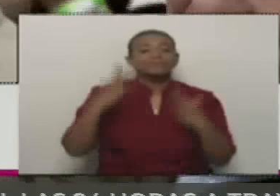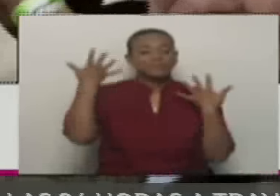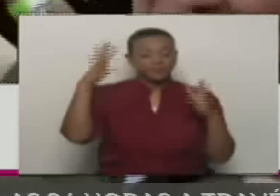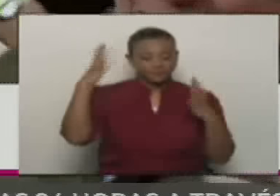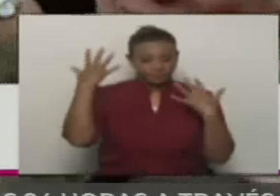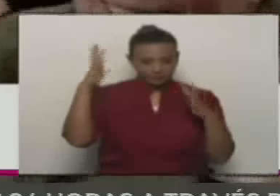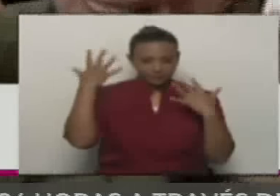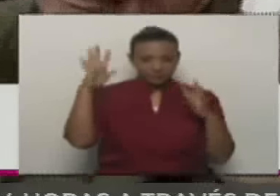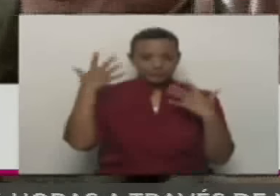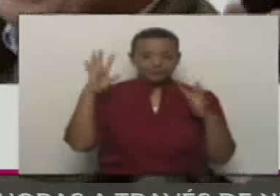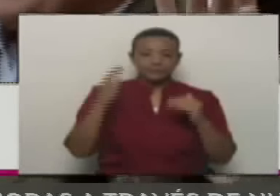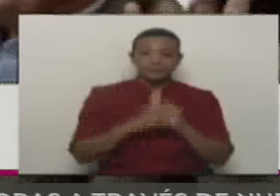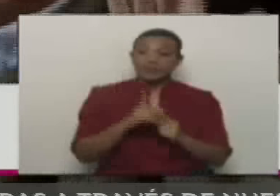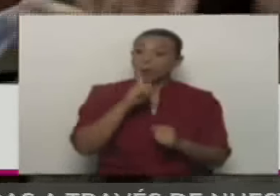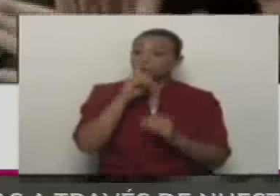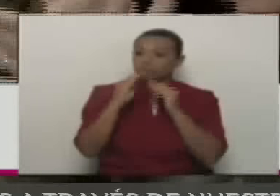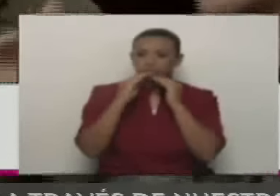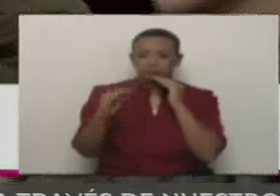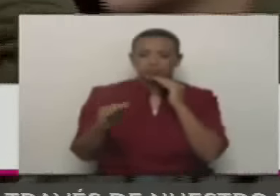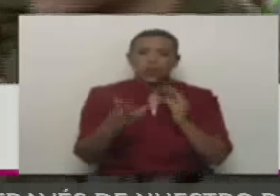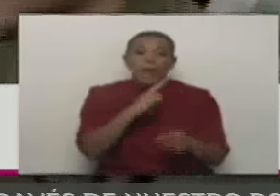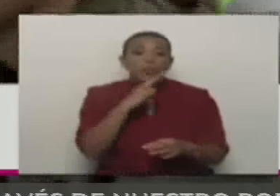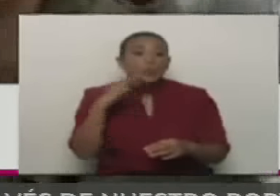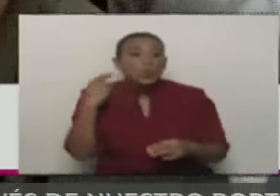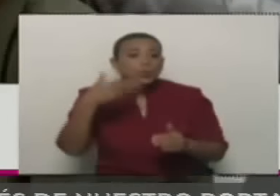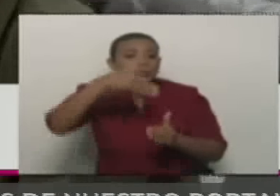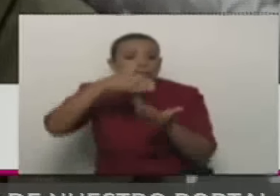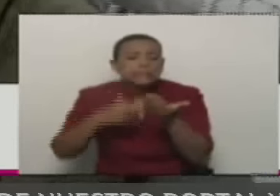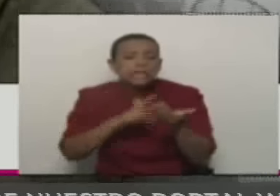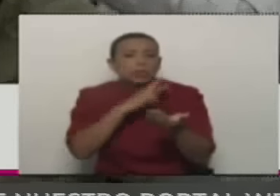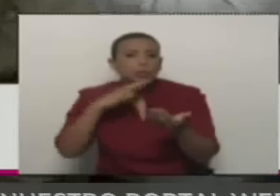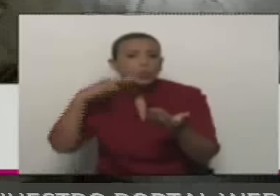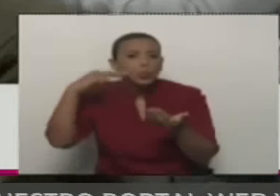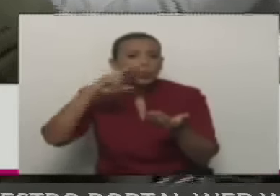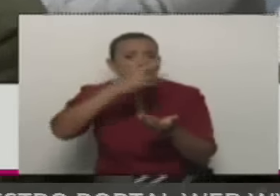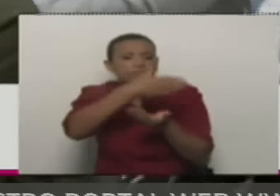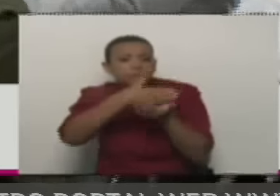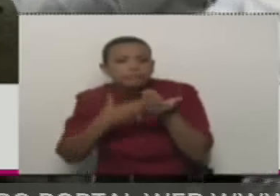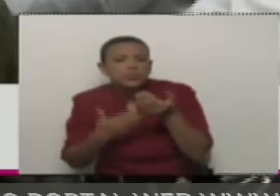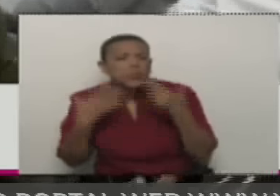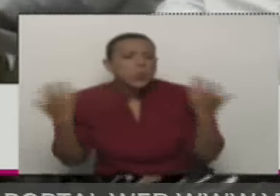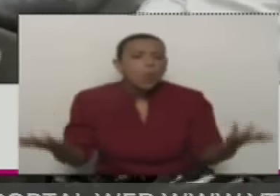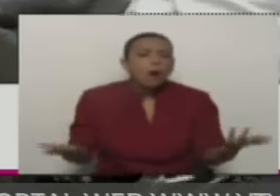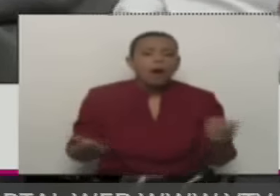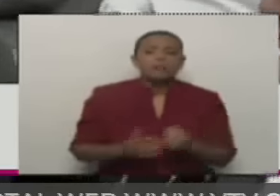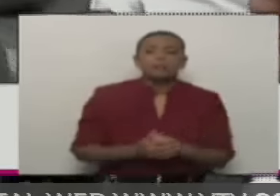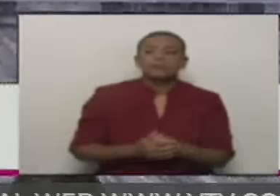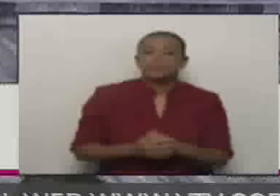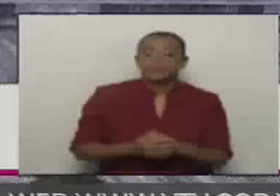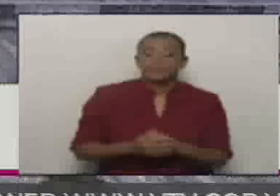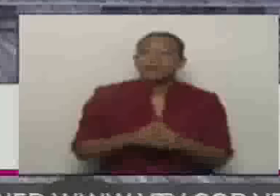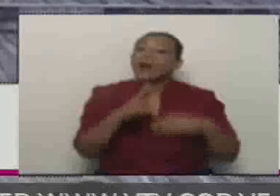No me dijeron nada del dulce de choca. Aquí vamos, presidente. Como que no les gustó. Estamos haciendo varias cosas a la